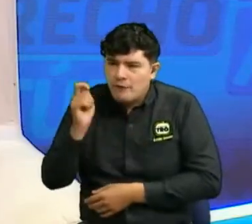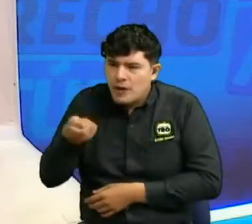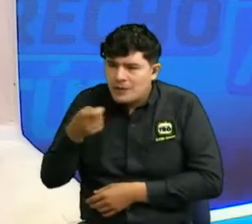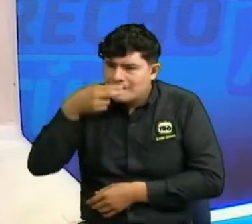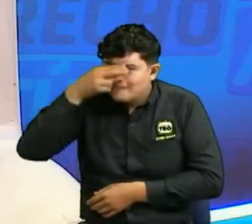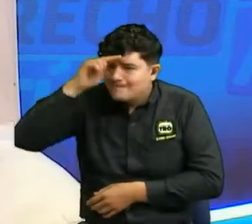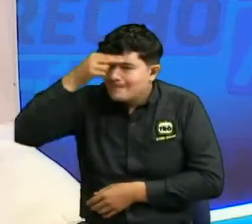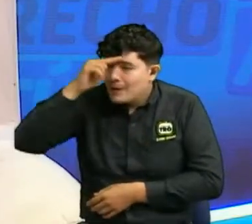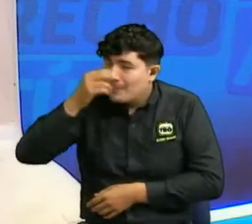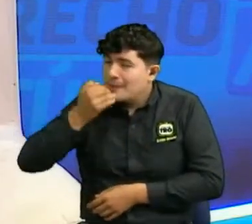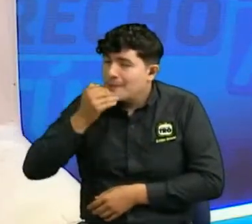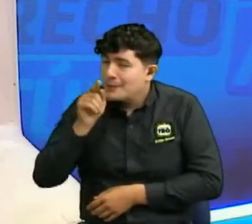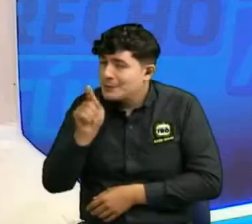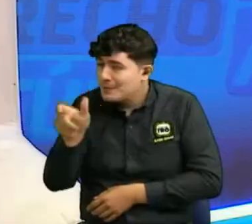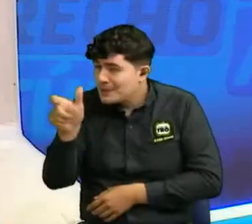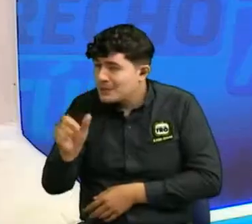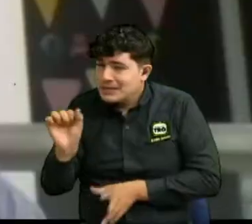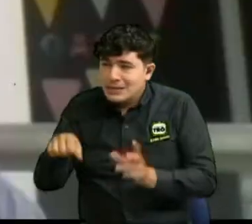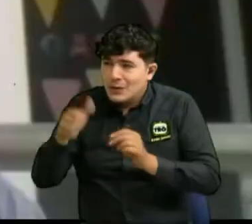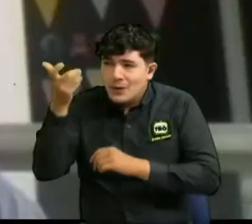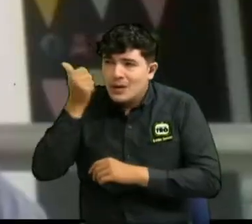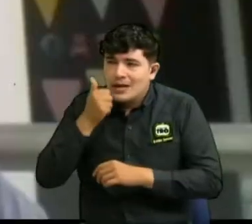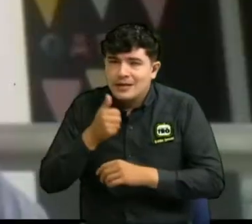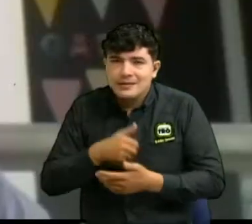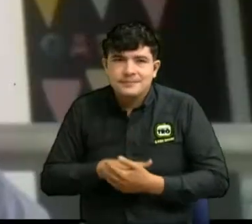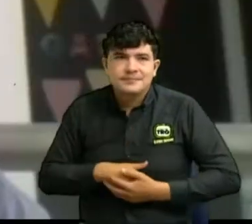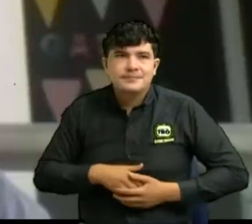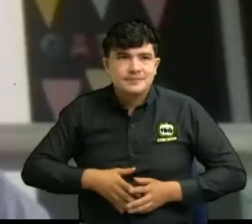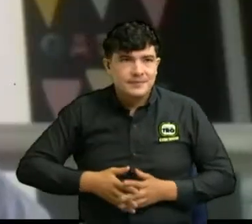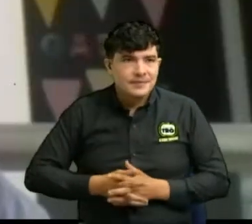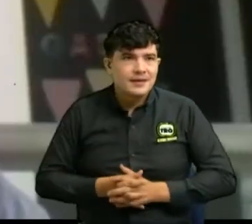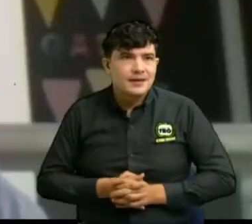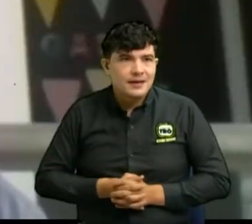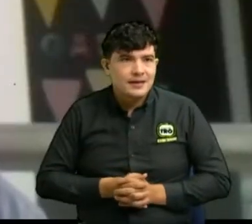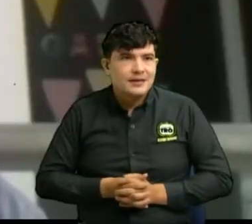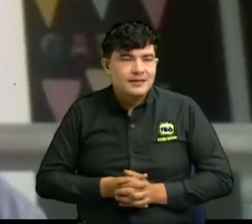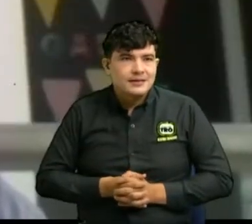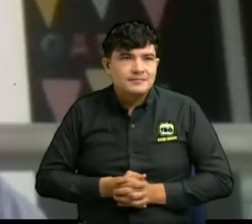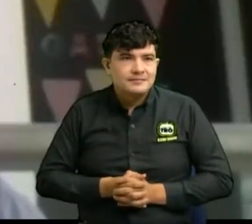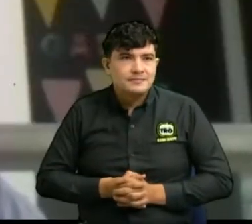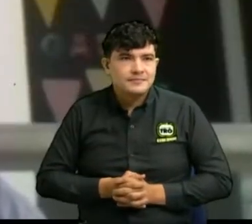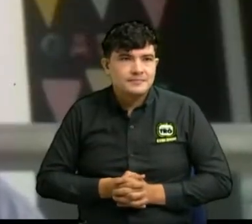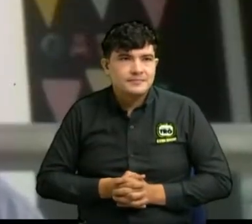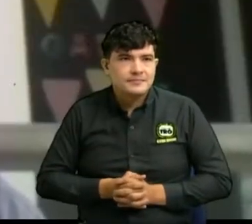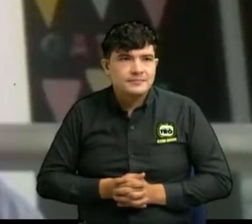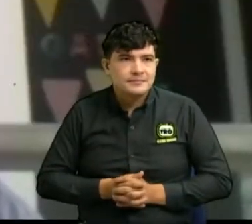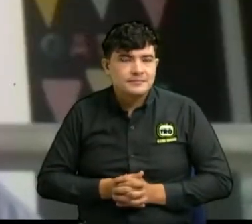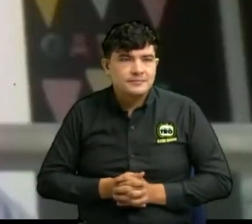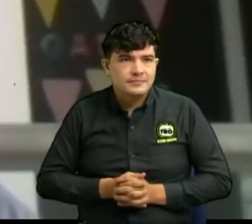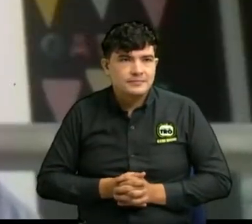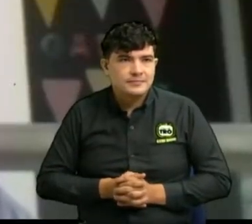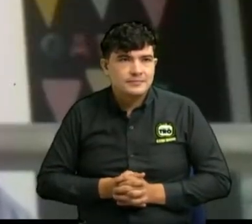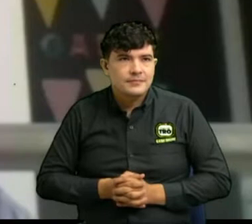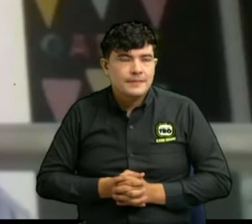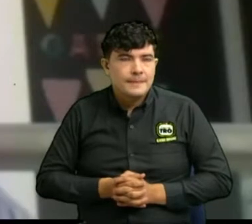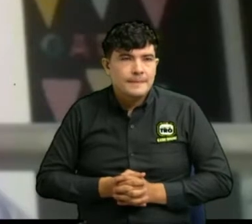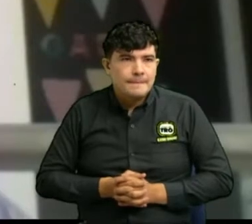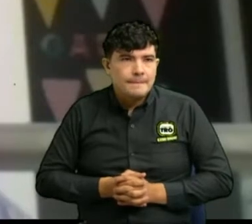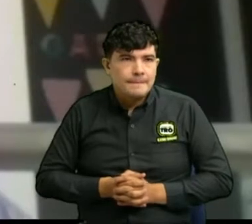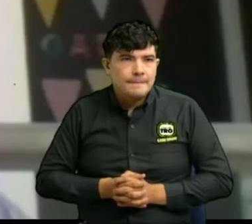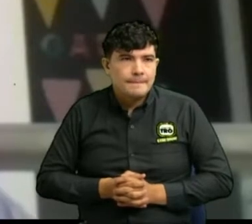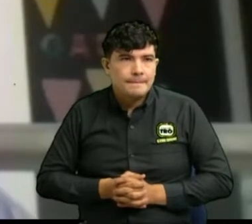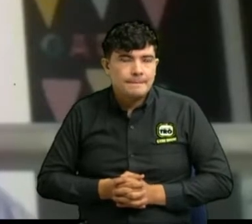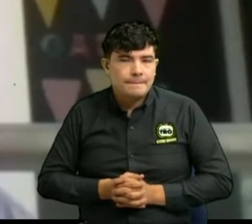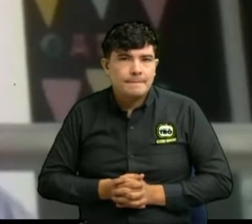puede que el señor haya tenido una pensión. Que deja el derecho, y vamos a partir de lo del televidente y vamos a hacer